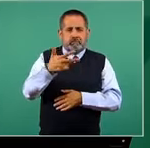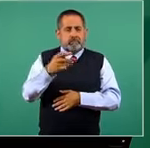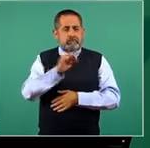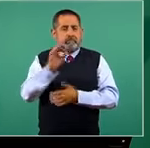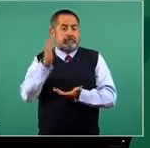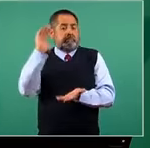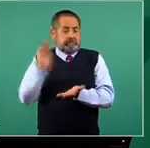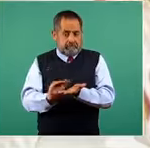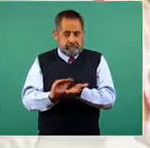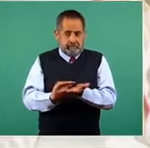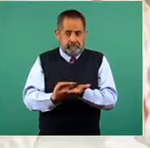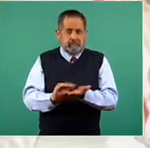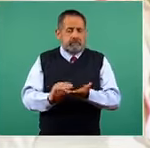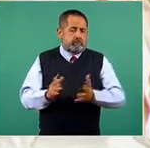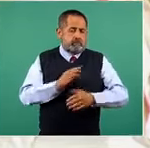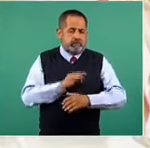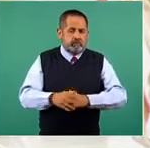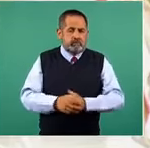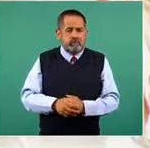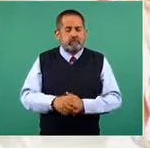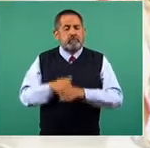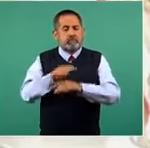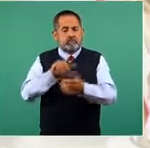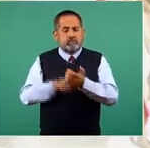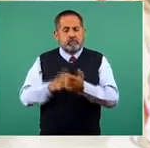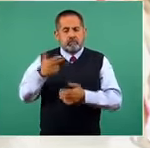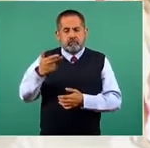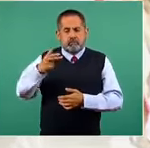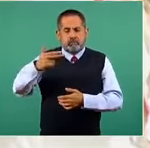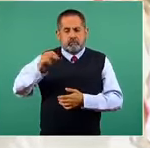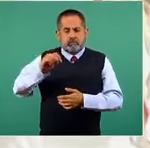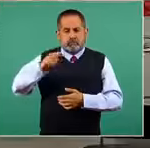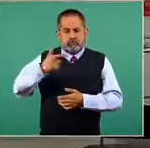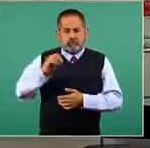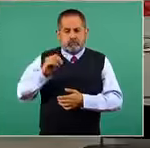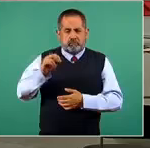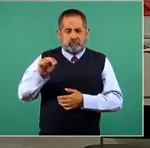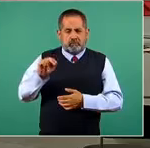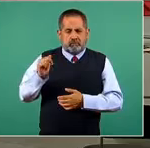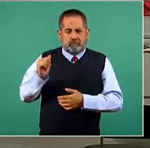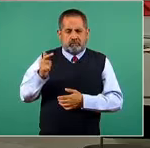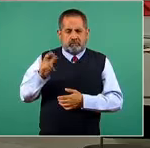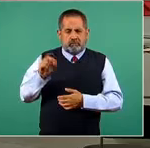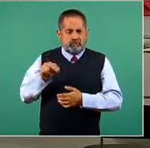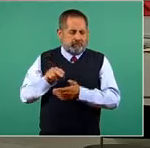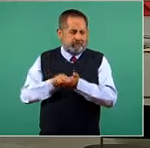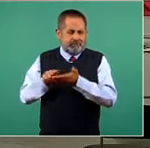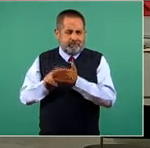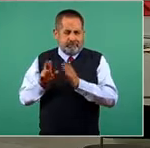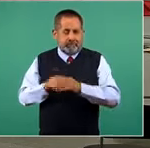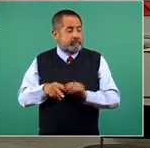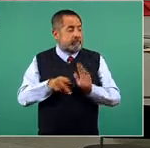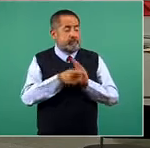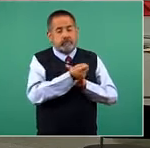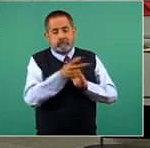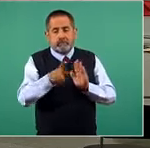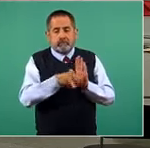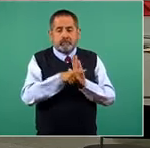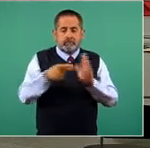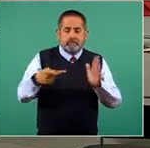llegamos a tener en su momento. Sobre el hongo negro. Sí, por favor. Esta historia del hongo negro, algunos diarios lo han